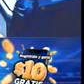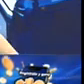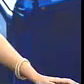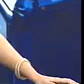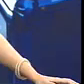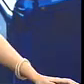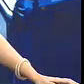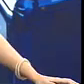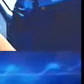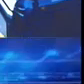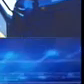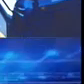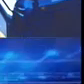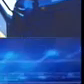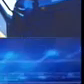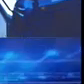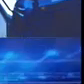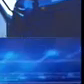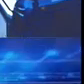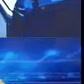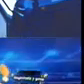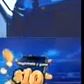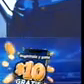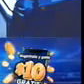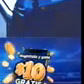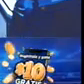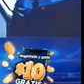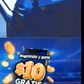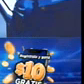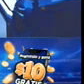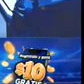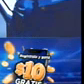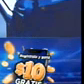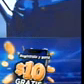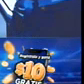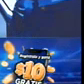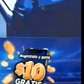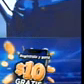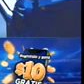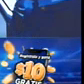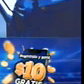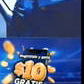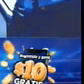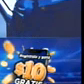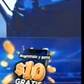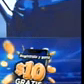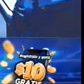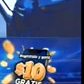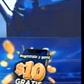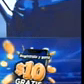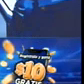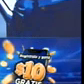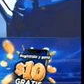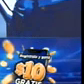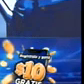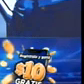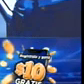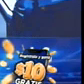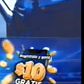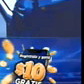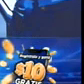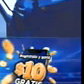y de inmediato tendrás $10 para que puedas apostar por tus equipos favoritos en el mes más futbolero del año.